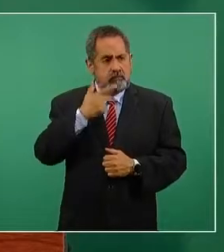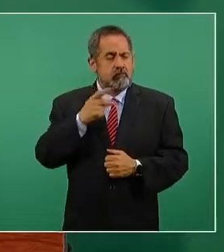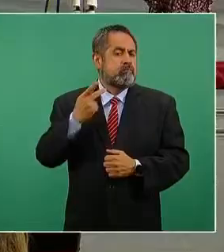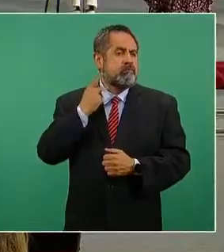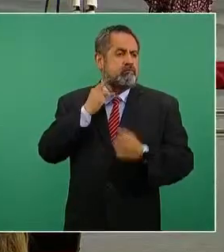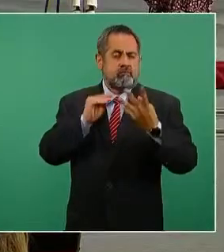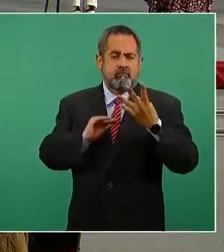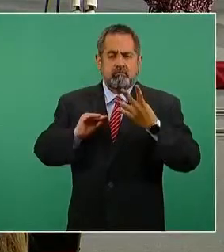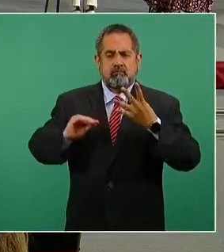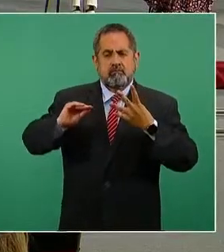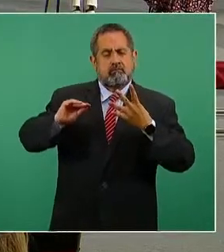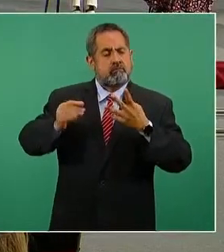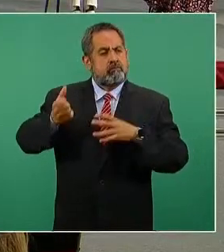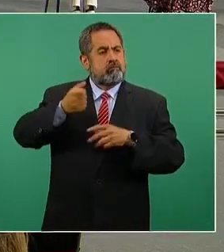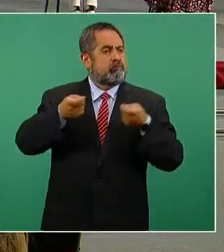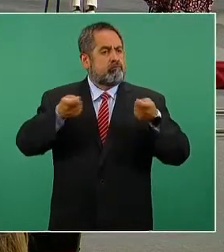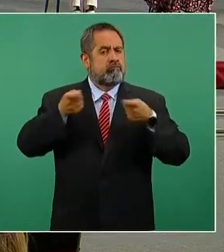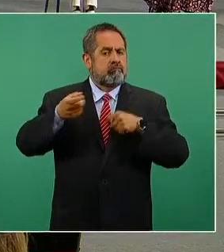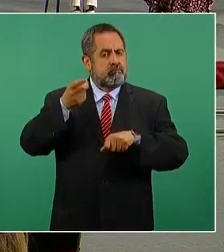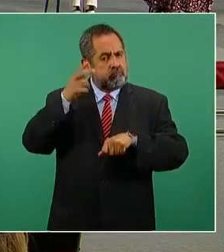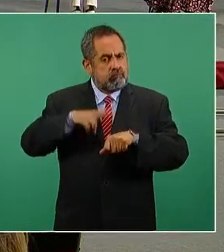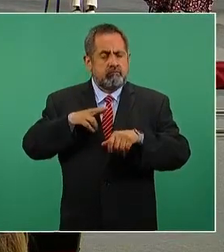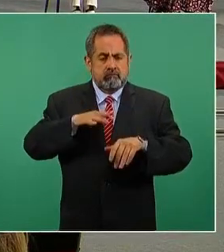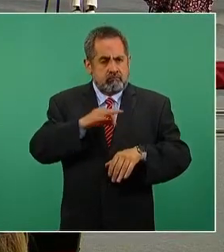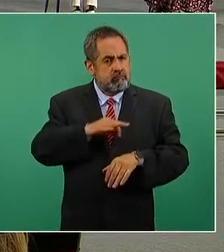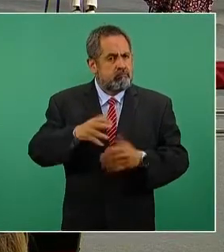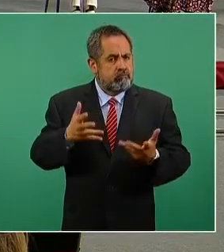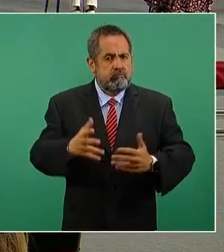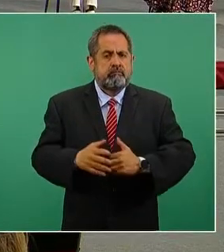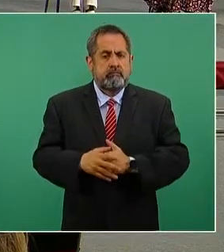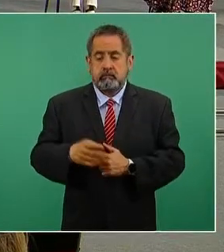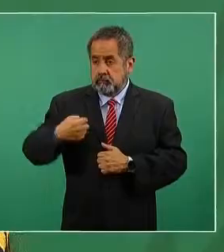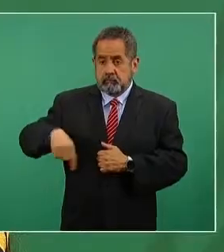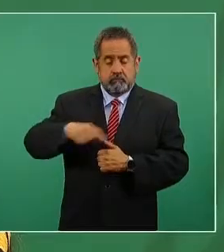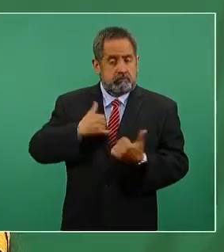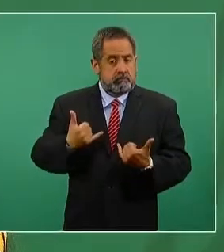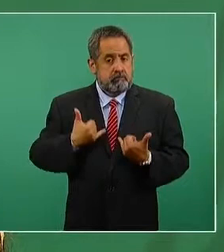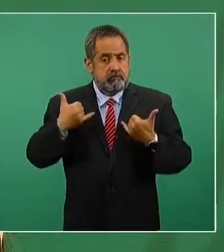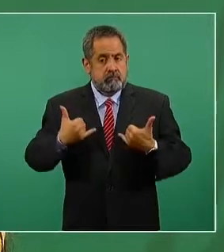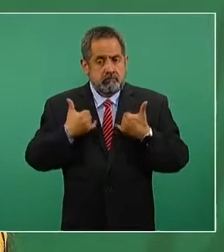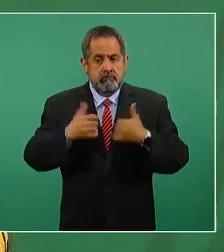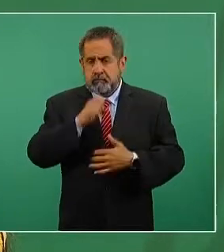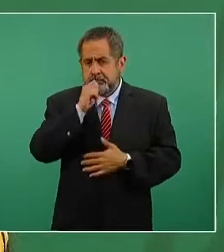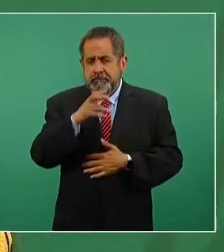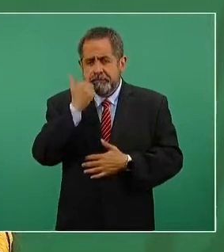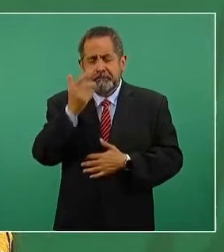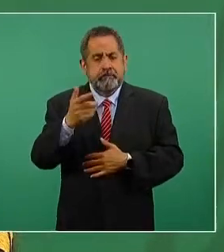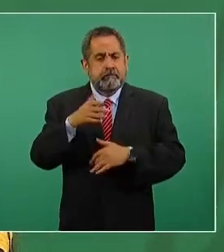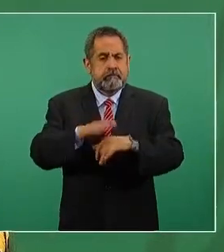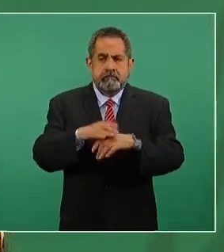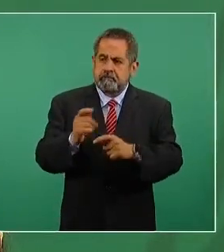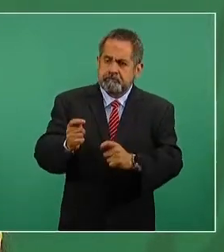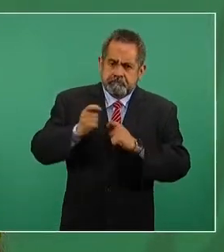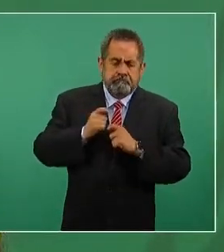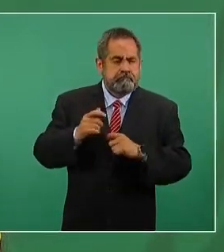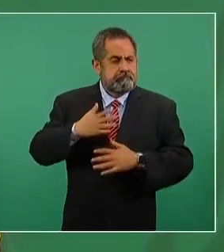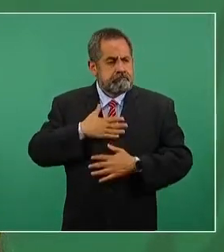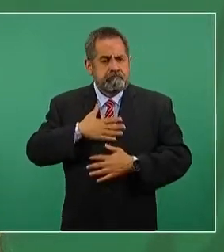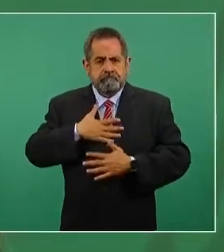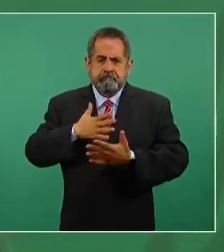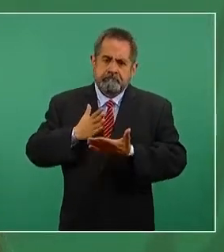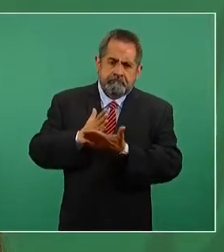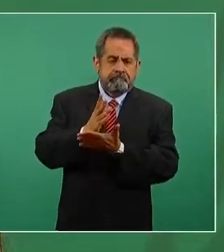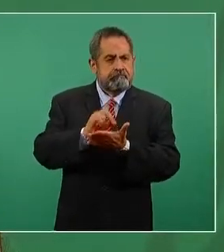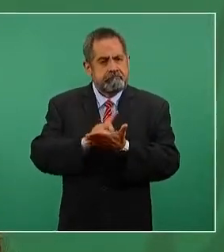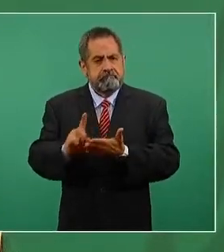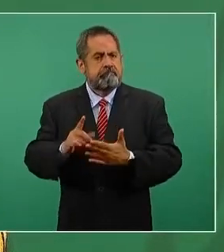las decisiones. También queremos las juventudes estar en entornos que nos garanticen el pleno ejercicio de nuestros